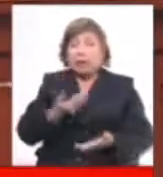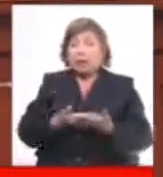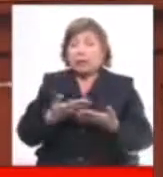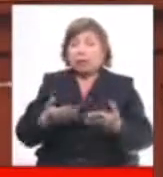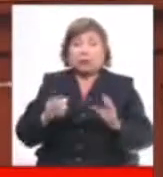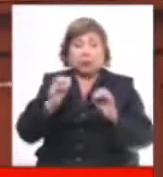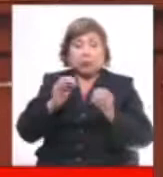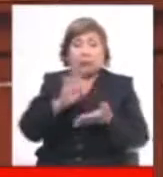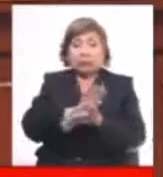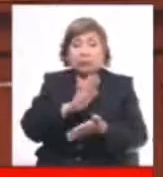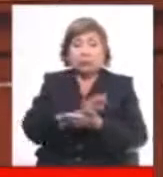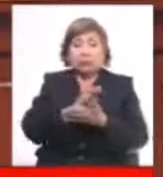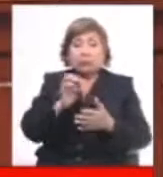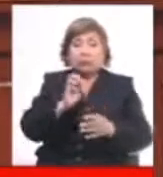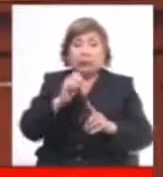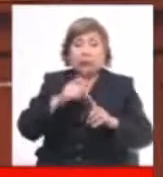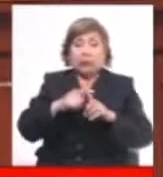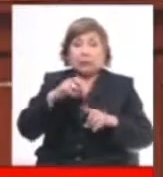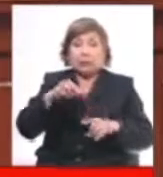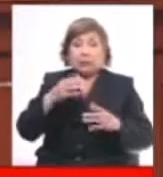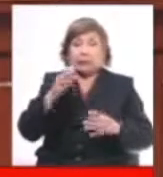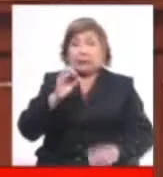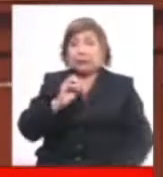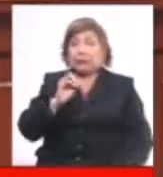los expedientes